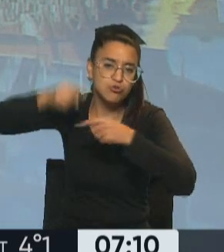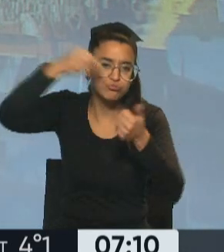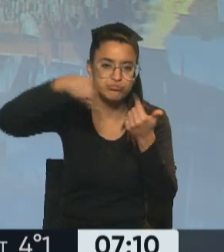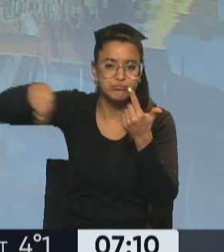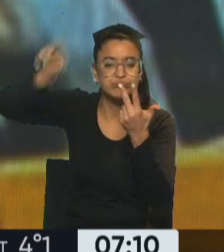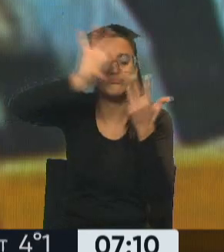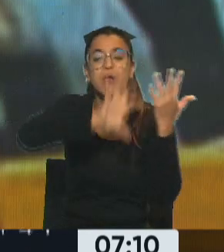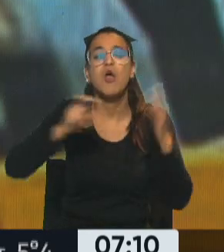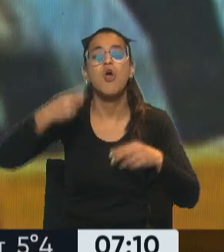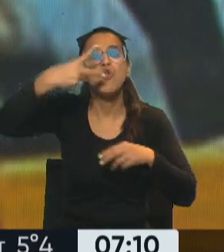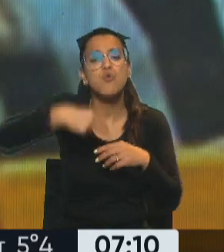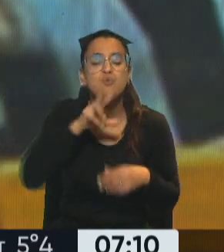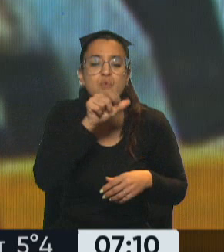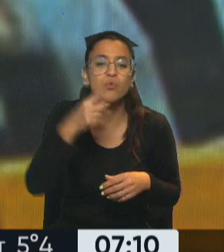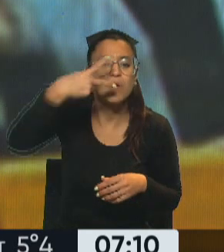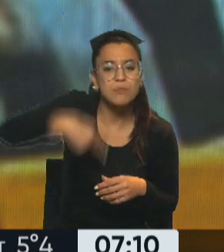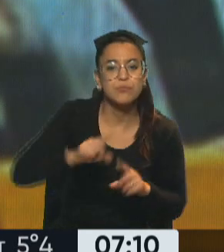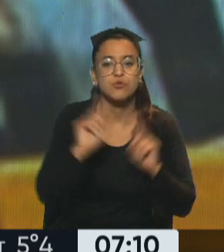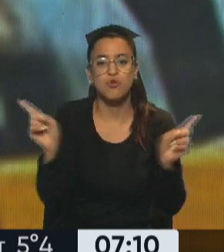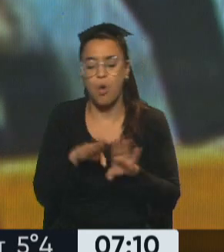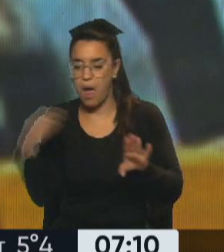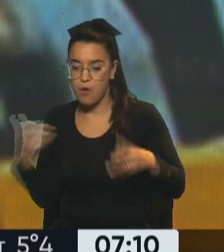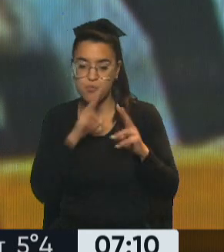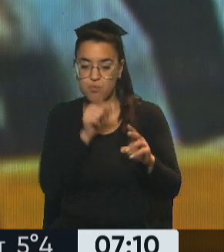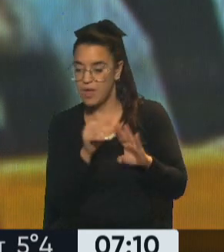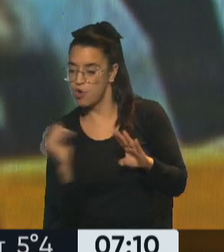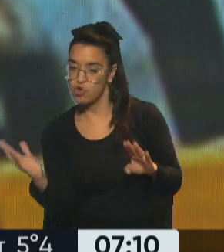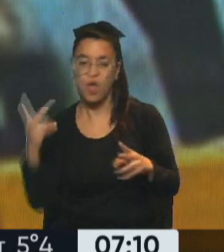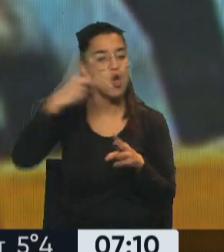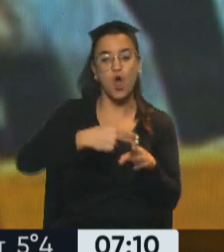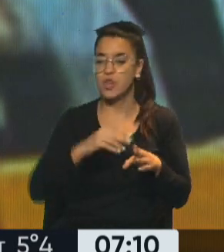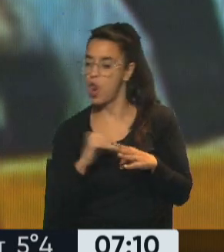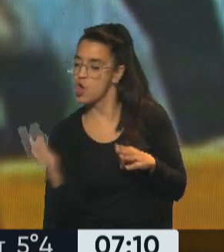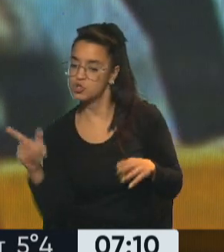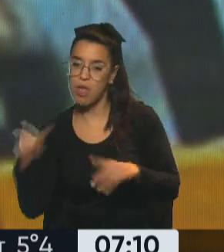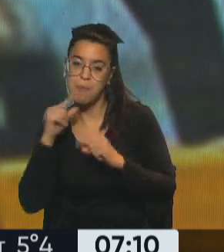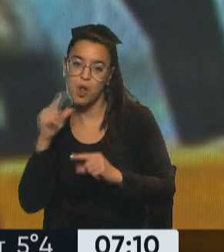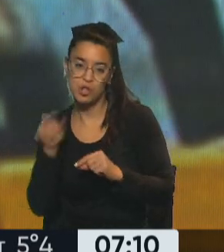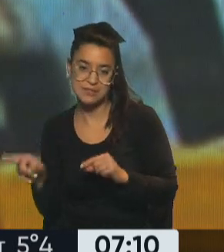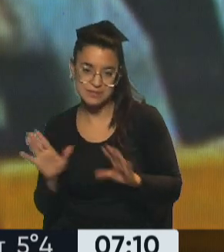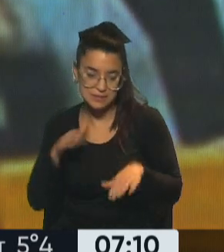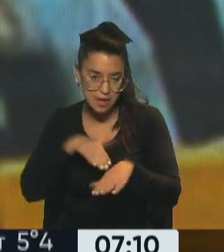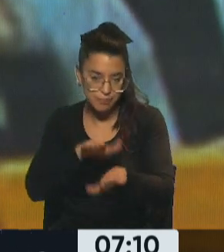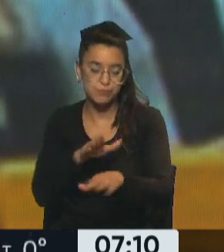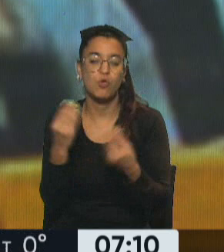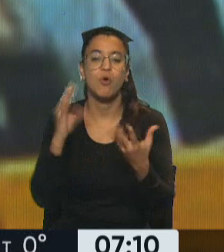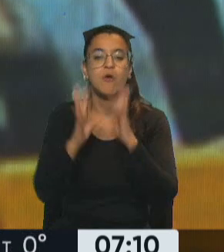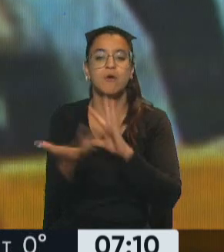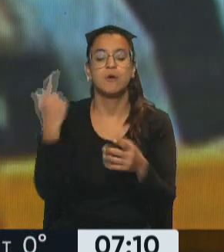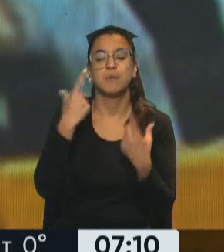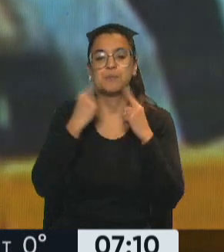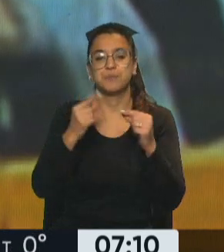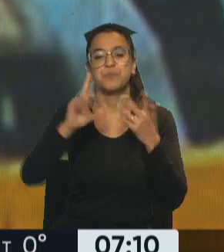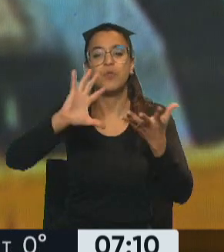no cortes de ruta, sino movilizaciones al costado de la ruta, no va a haber cortes de rutas. Eso en cuanto a cómo va a ser la protesta.